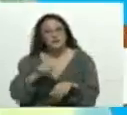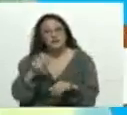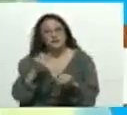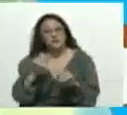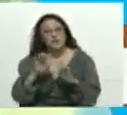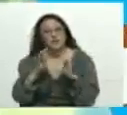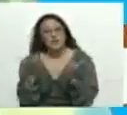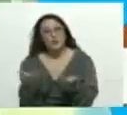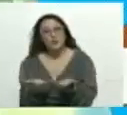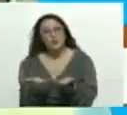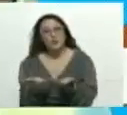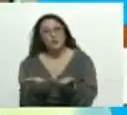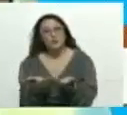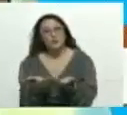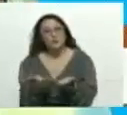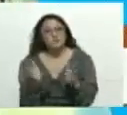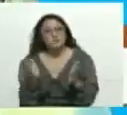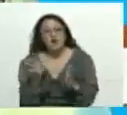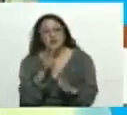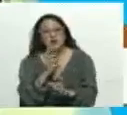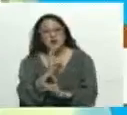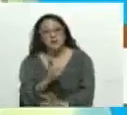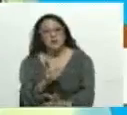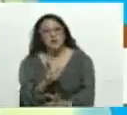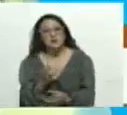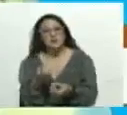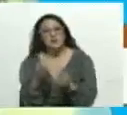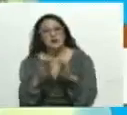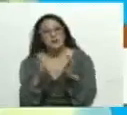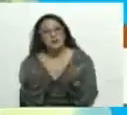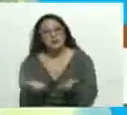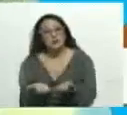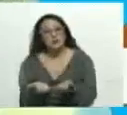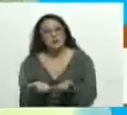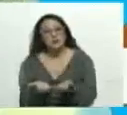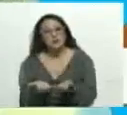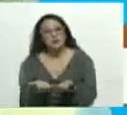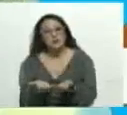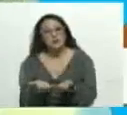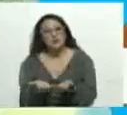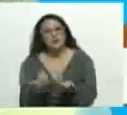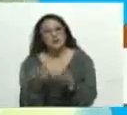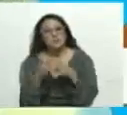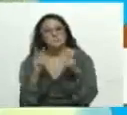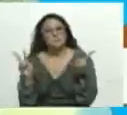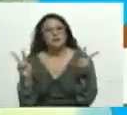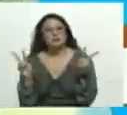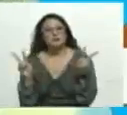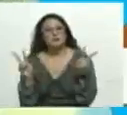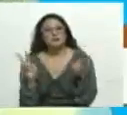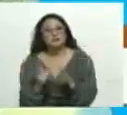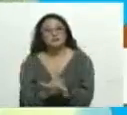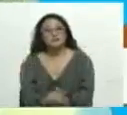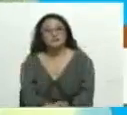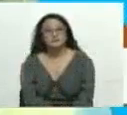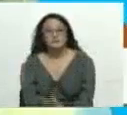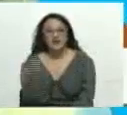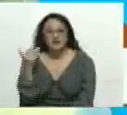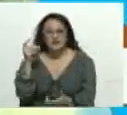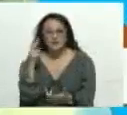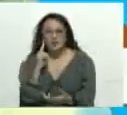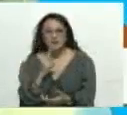occidental que pareciera no tener respuesta para darle al mundo en en decía